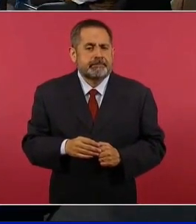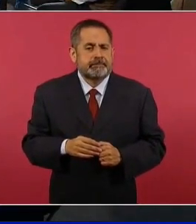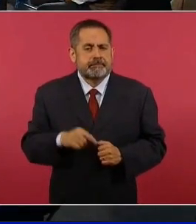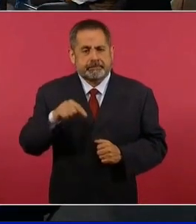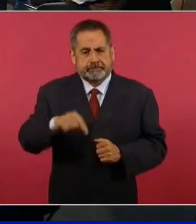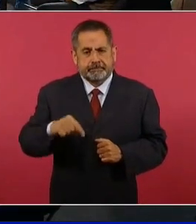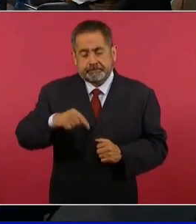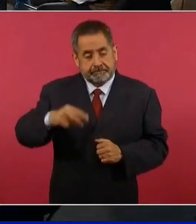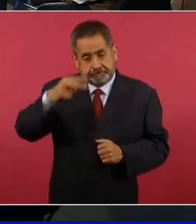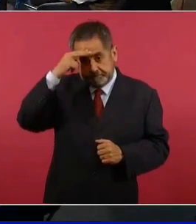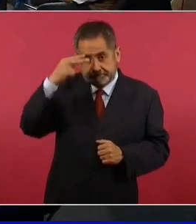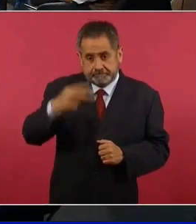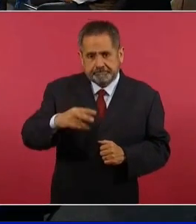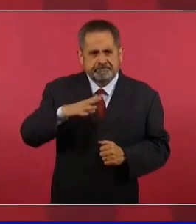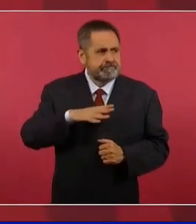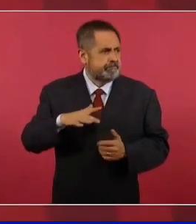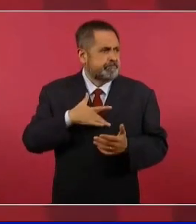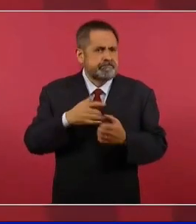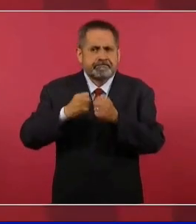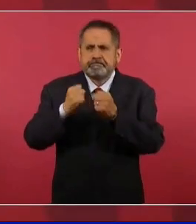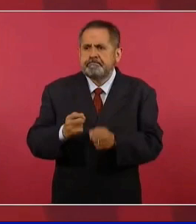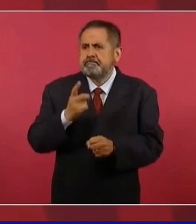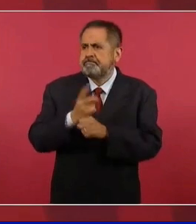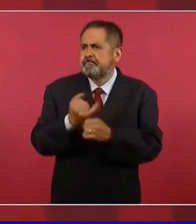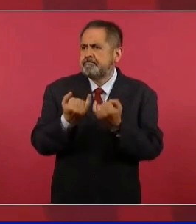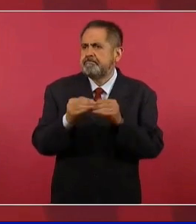hay estabilidad